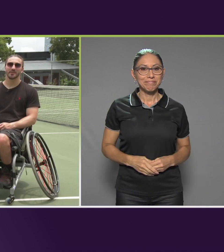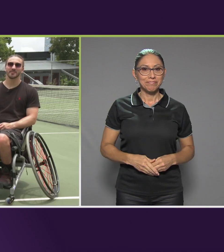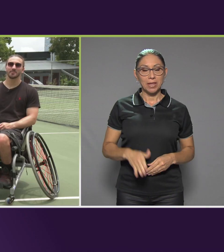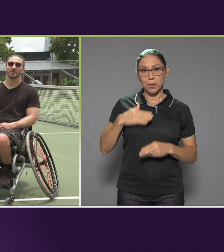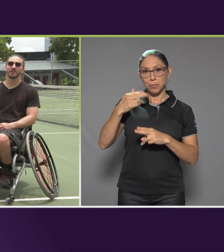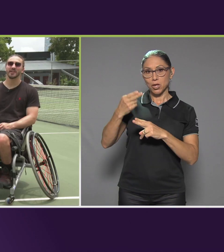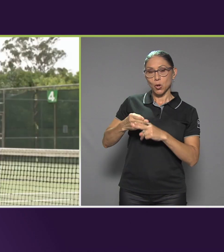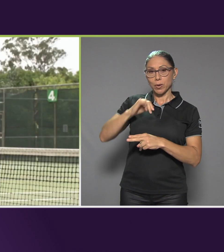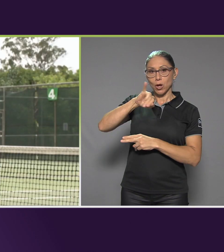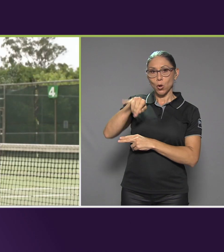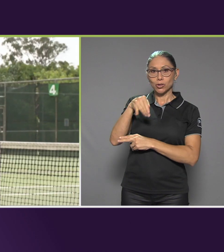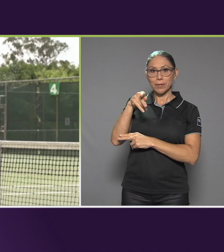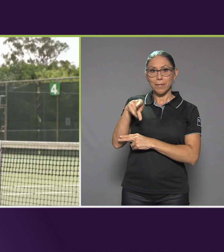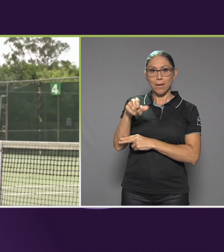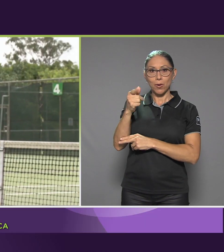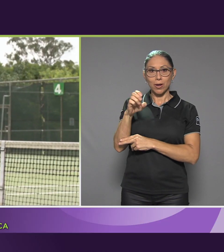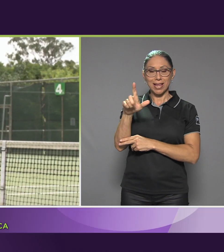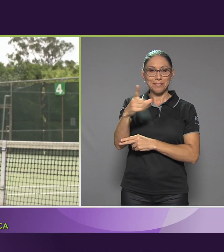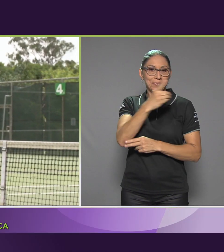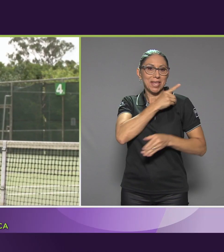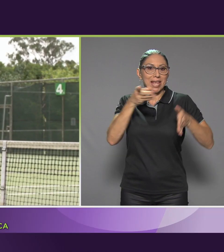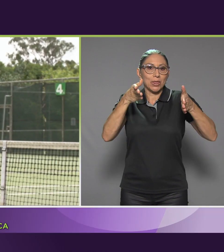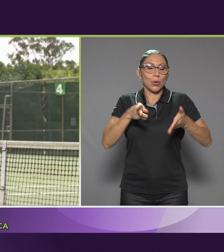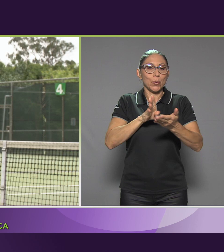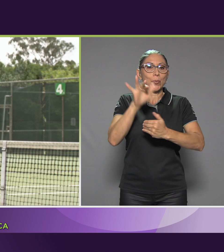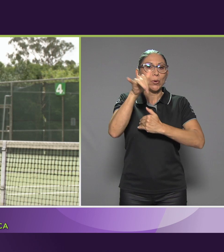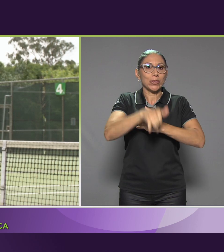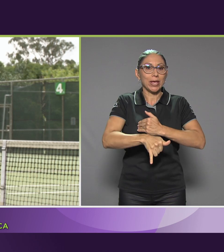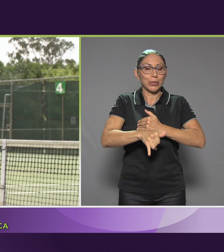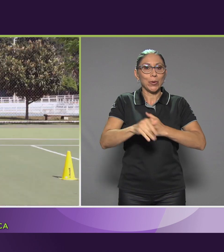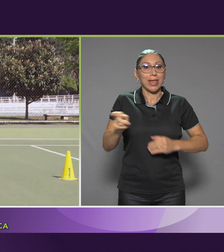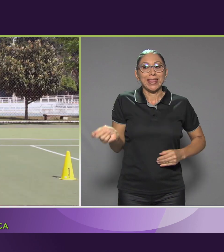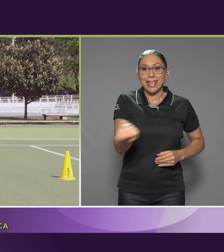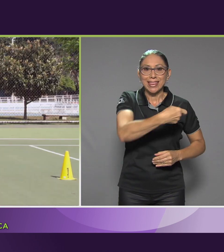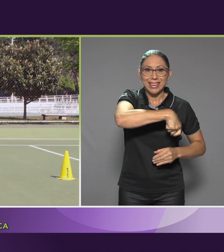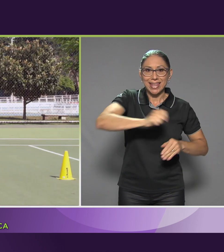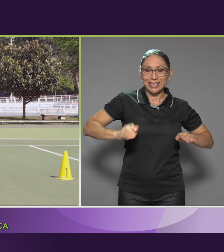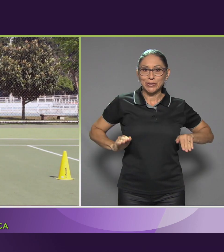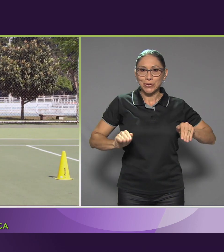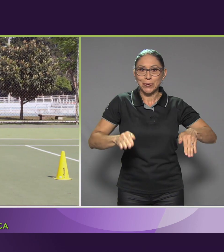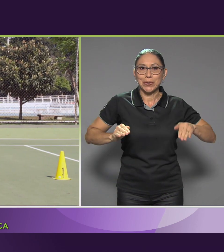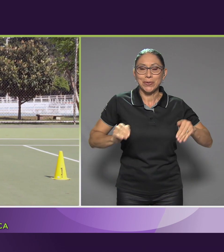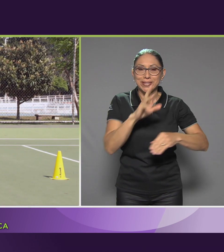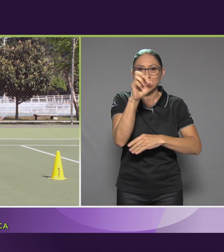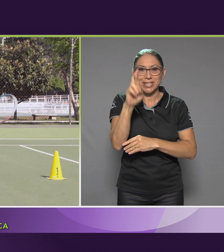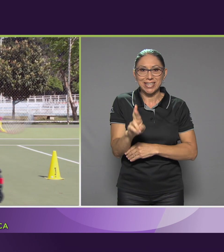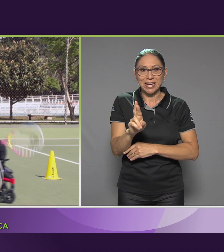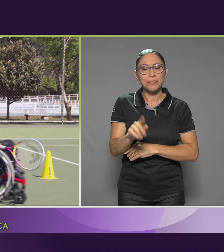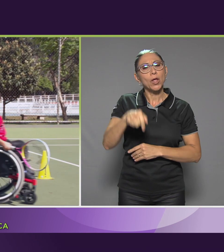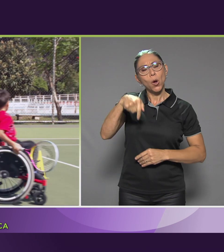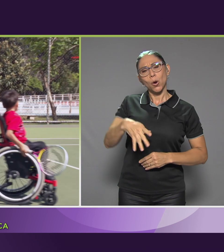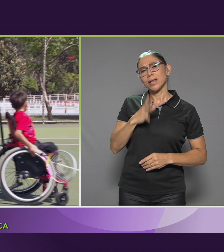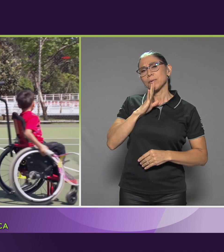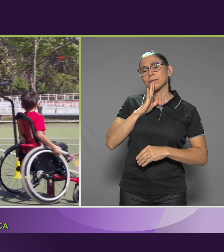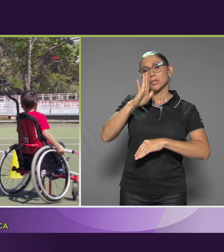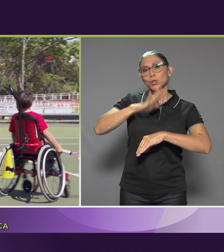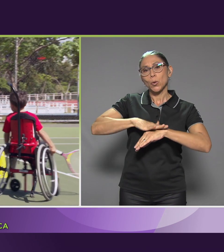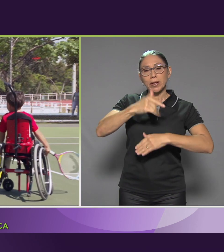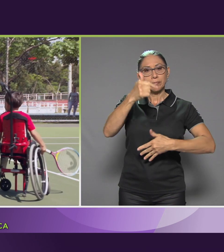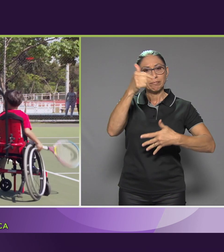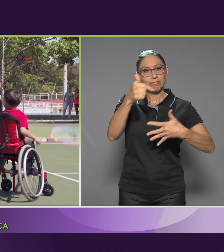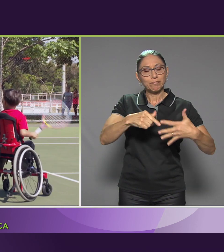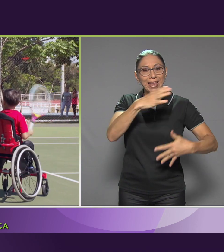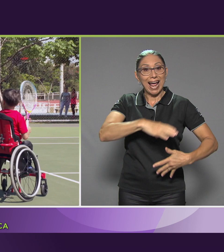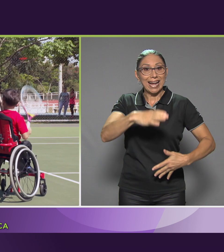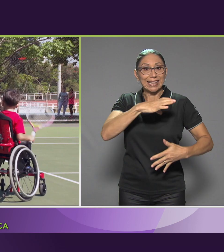Mi nombre es José Pablo Gil, soy director del proyecto de tenis sobre ruedas Costa Rica y hoy les vamos a hablar un poco de las características que se ocupan en la